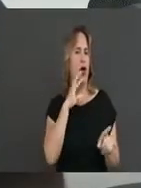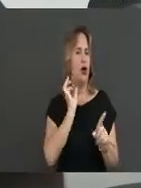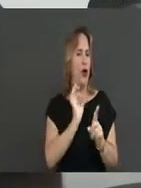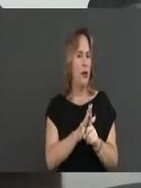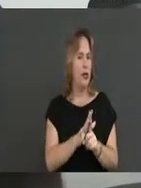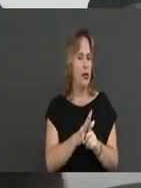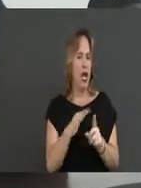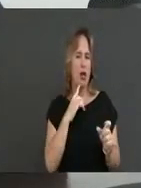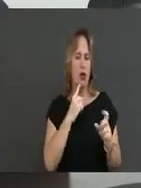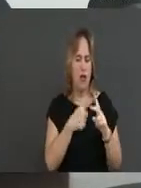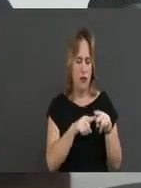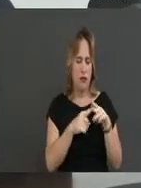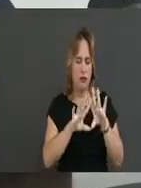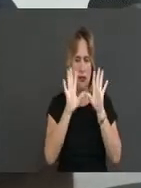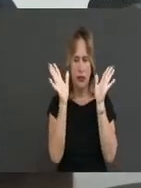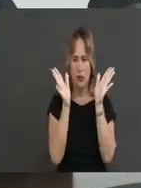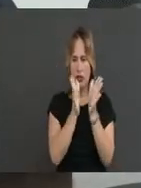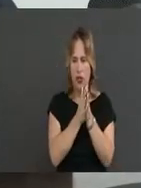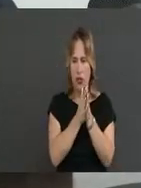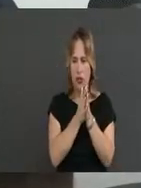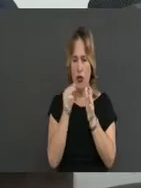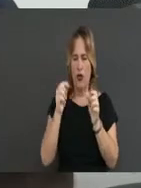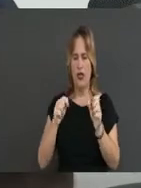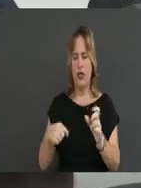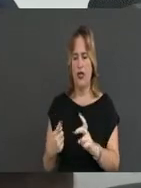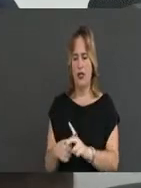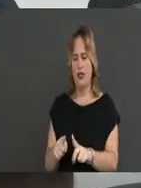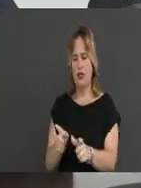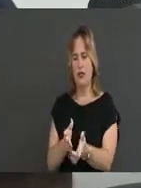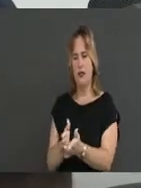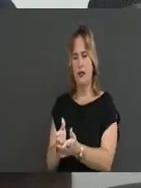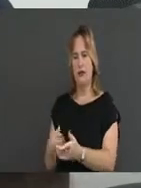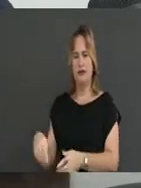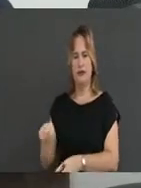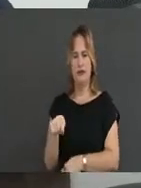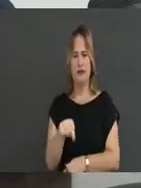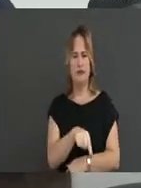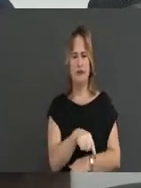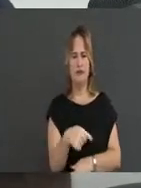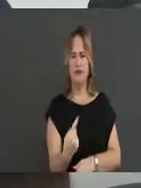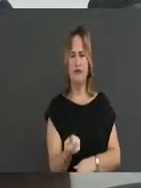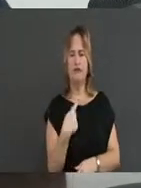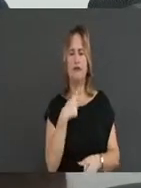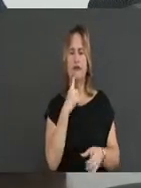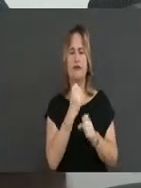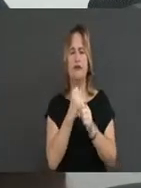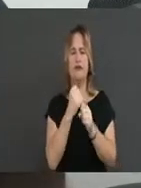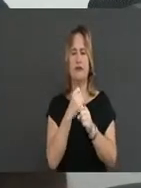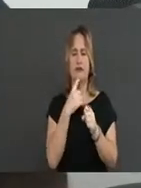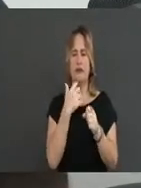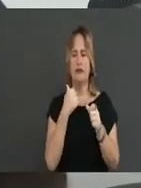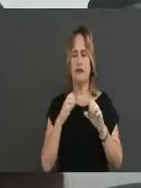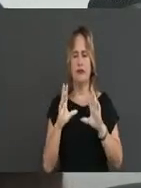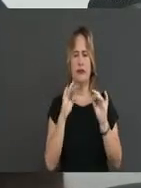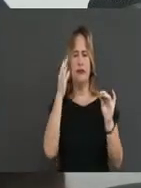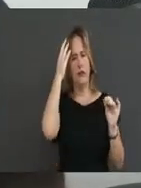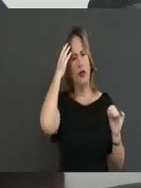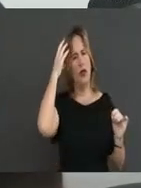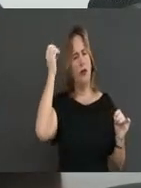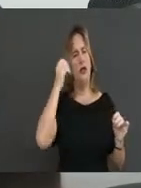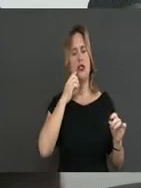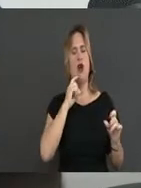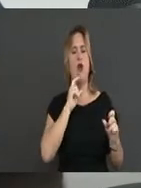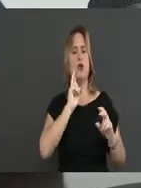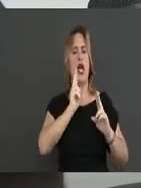una recuperación en ese sentido. Aquí nosotros hemos estado trabajando, como bien planteó la gobernadora, es